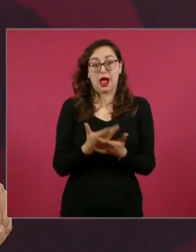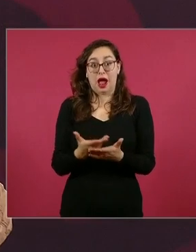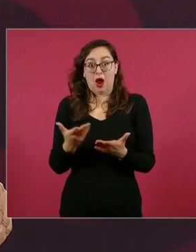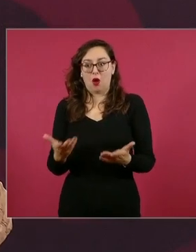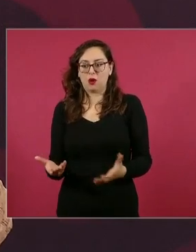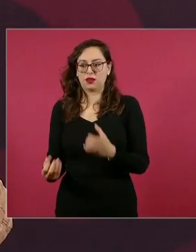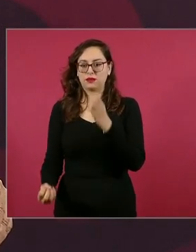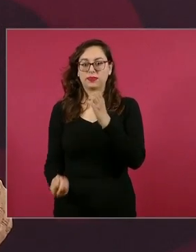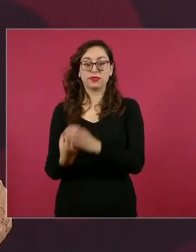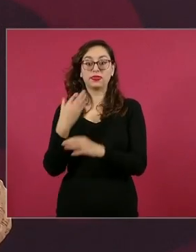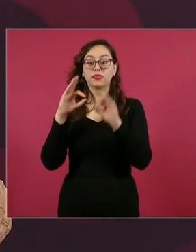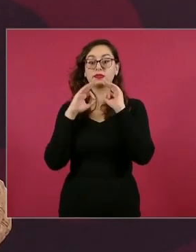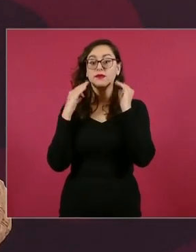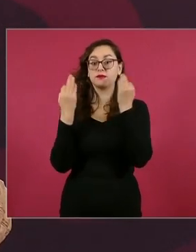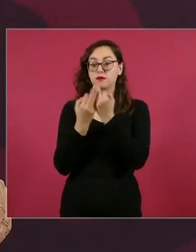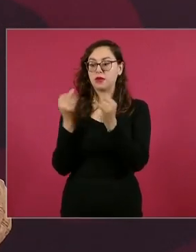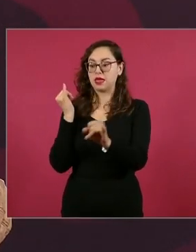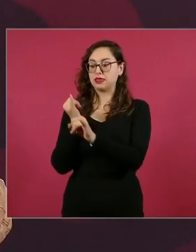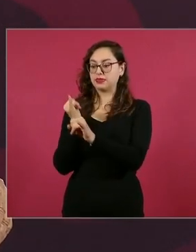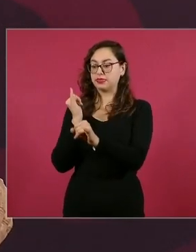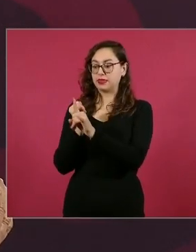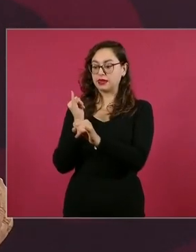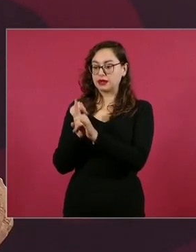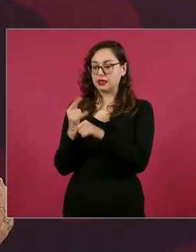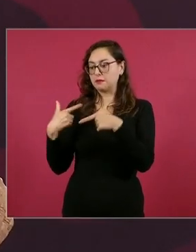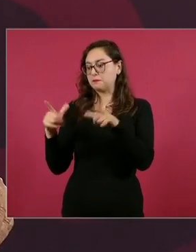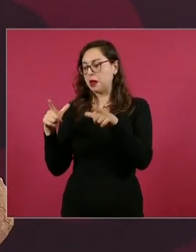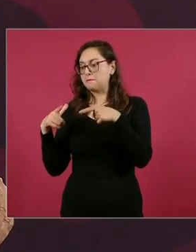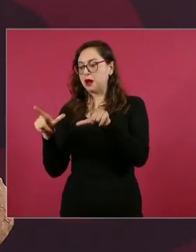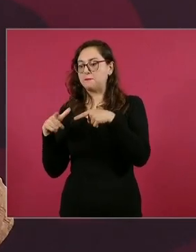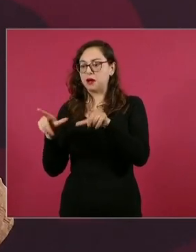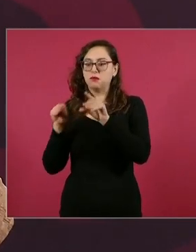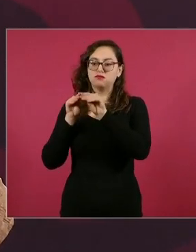ante eso Hay que